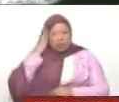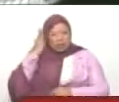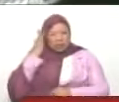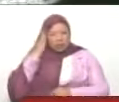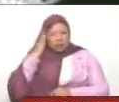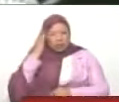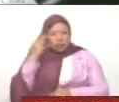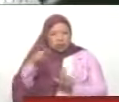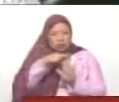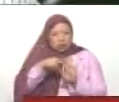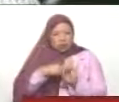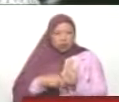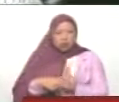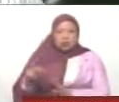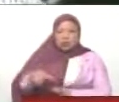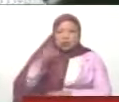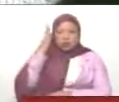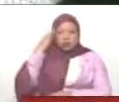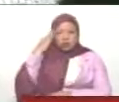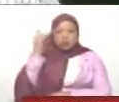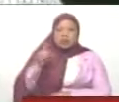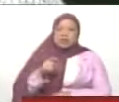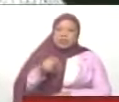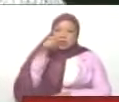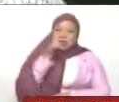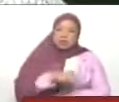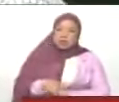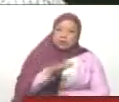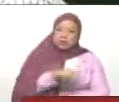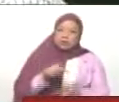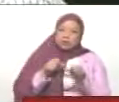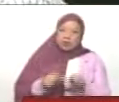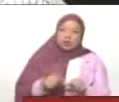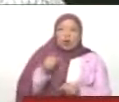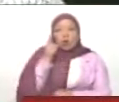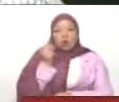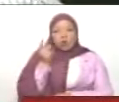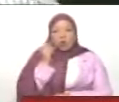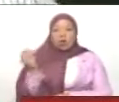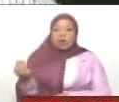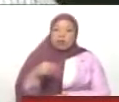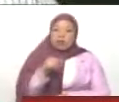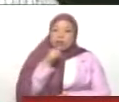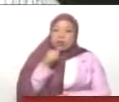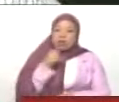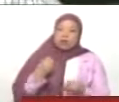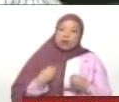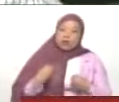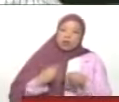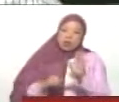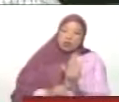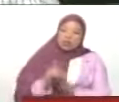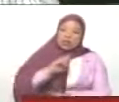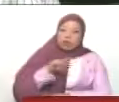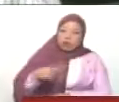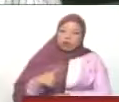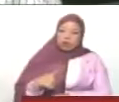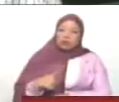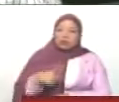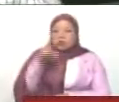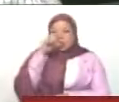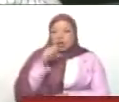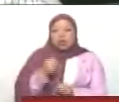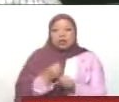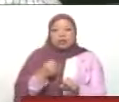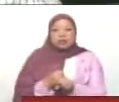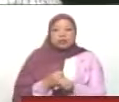sus requerimientos y está organizada y ya sabe qué necesita para continuar una tradición que además vienen desarrollando desde hace